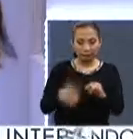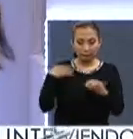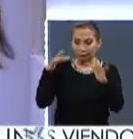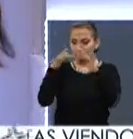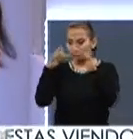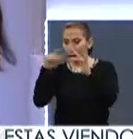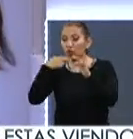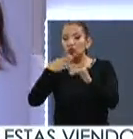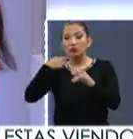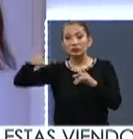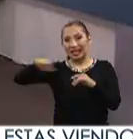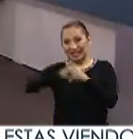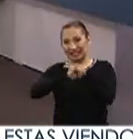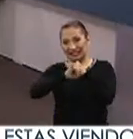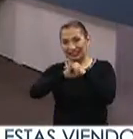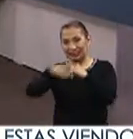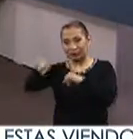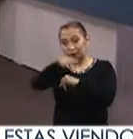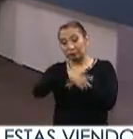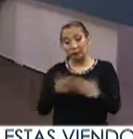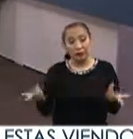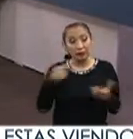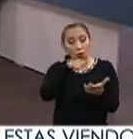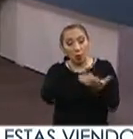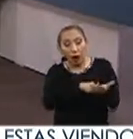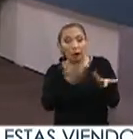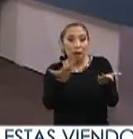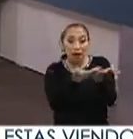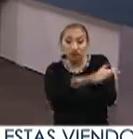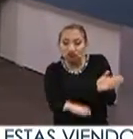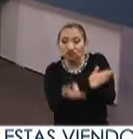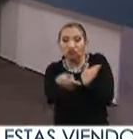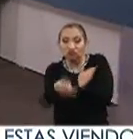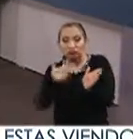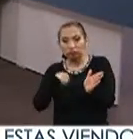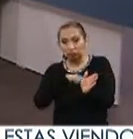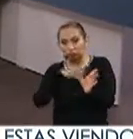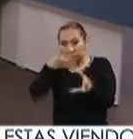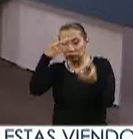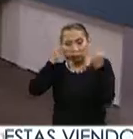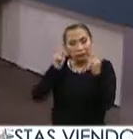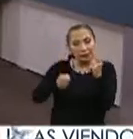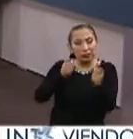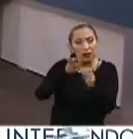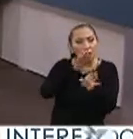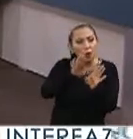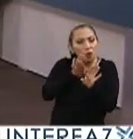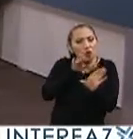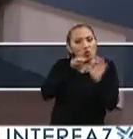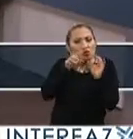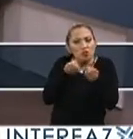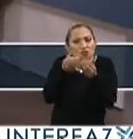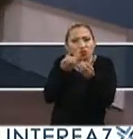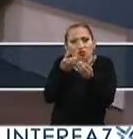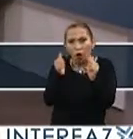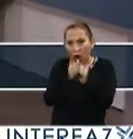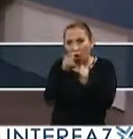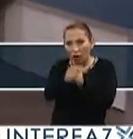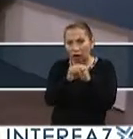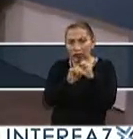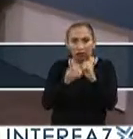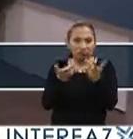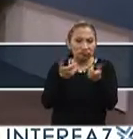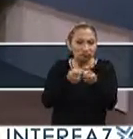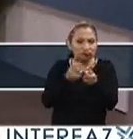Que utiliza las redes y estos espacios digitales, y pues estamos aprendiendo mucho de poder comunicarnos con ellos a través de